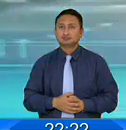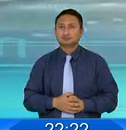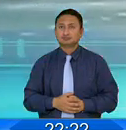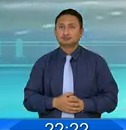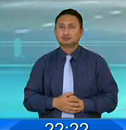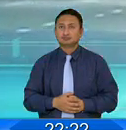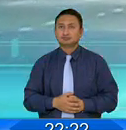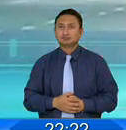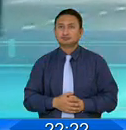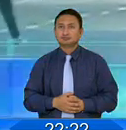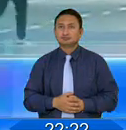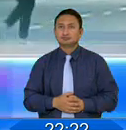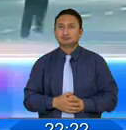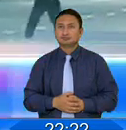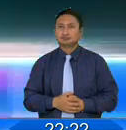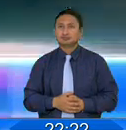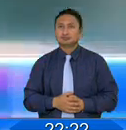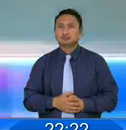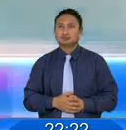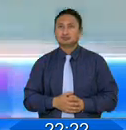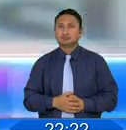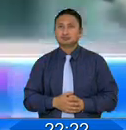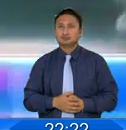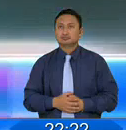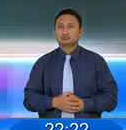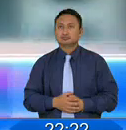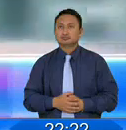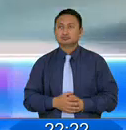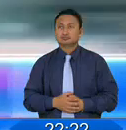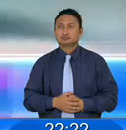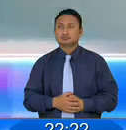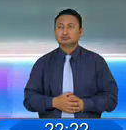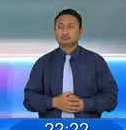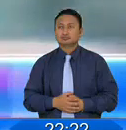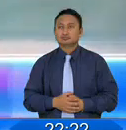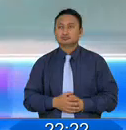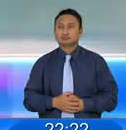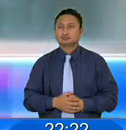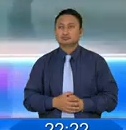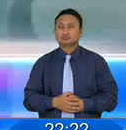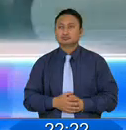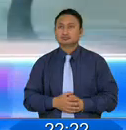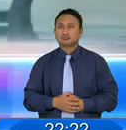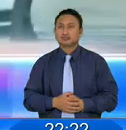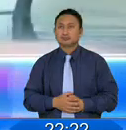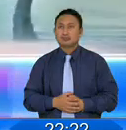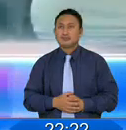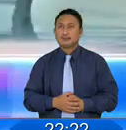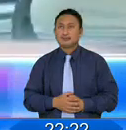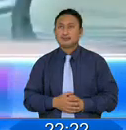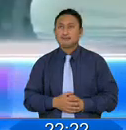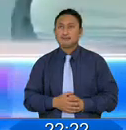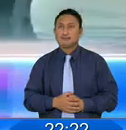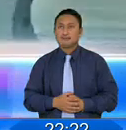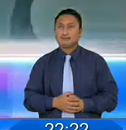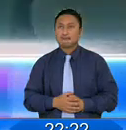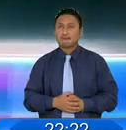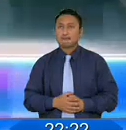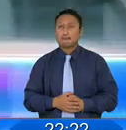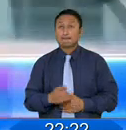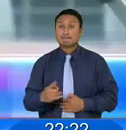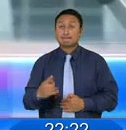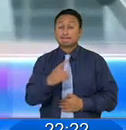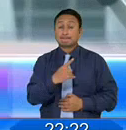Durante el día pululan por las calles, hacen cualquier cosa con tal de obtener dinero. Tienen claro lo que significa